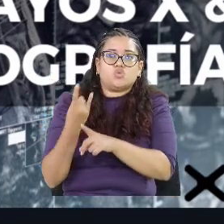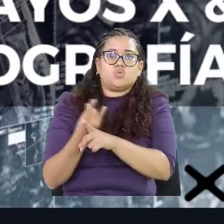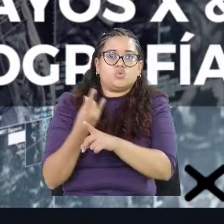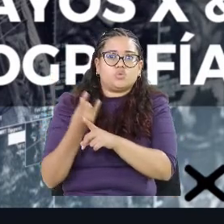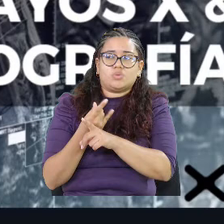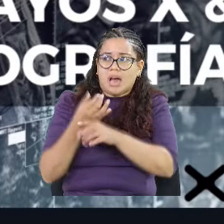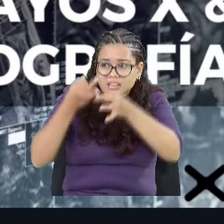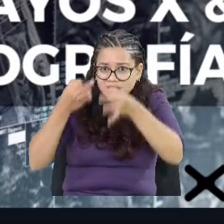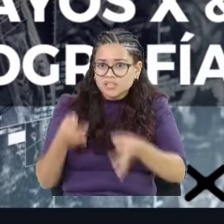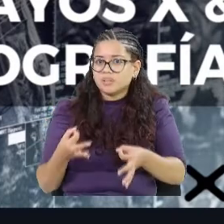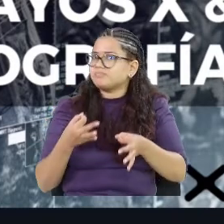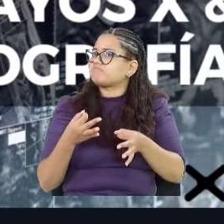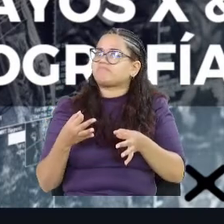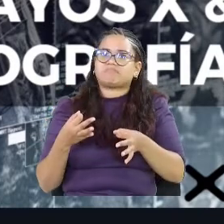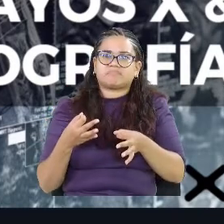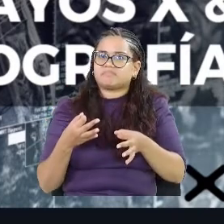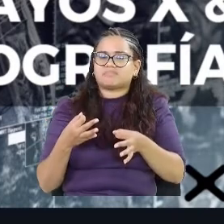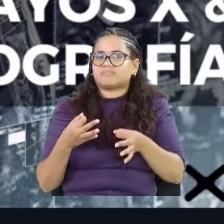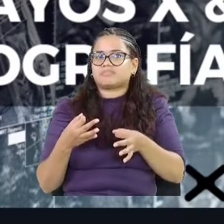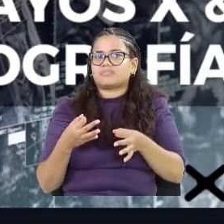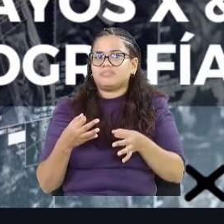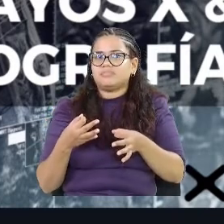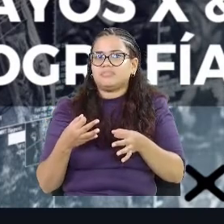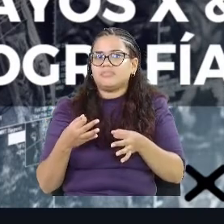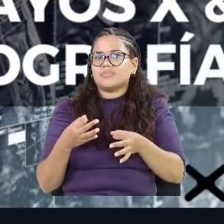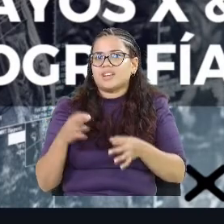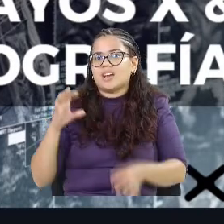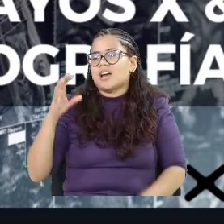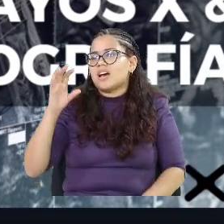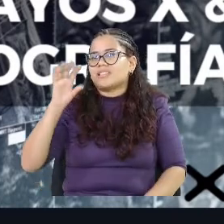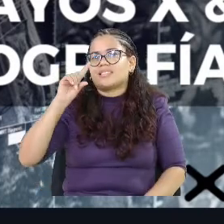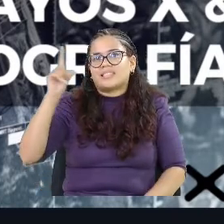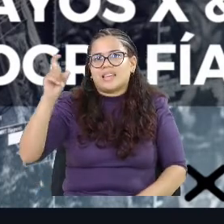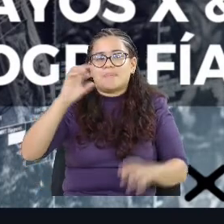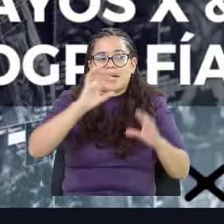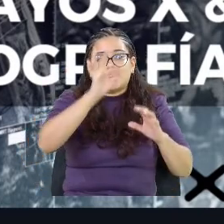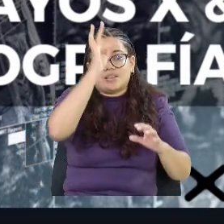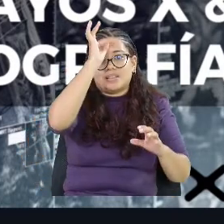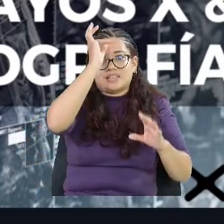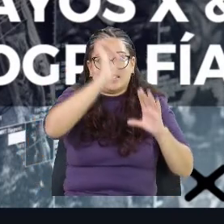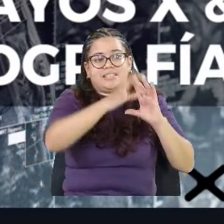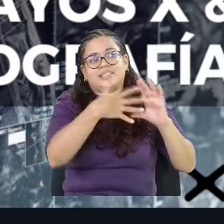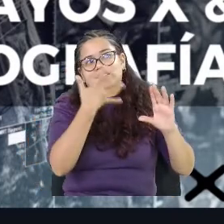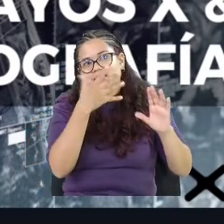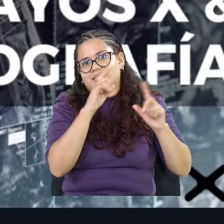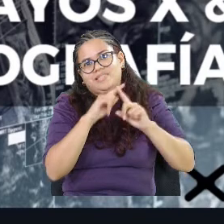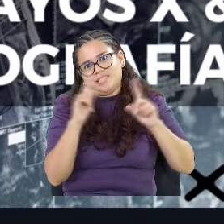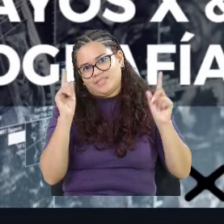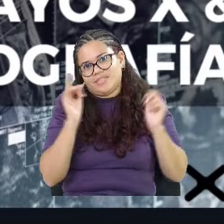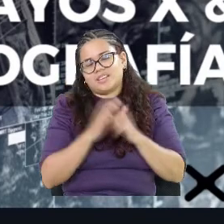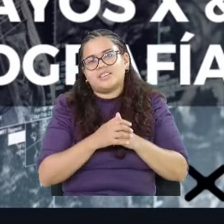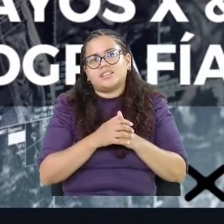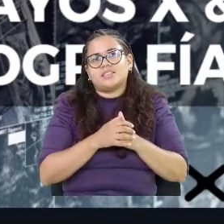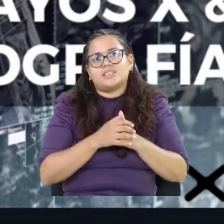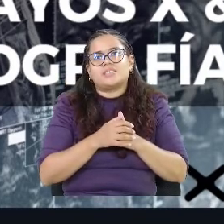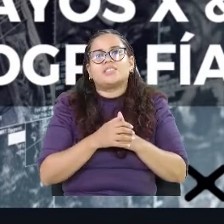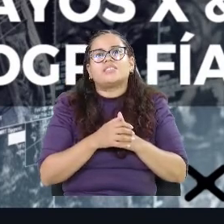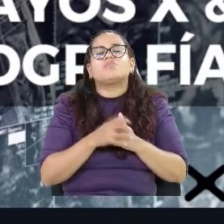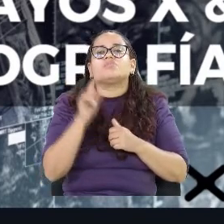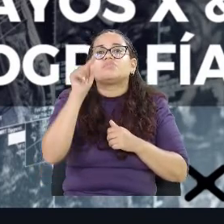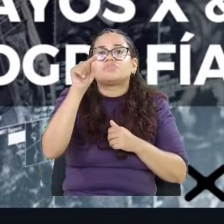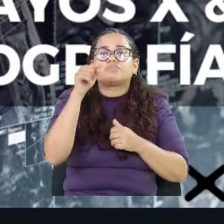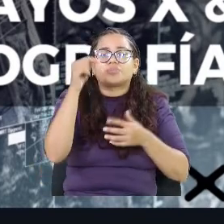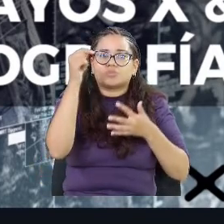manera que la ortopedia digital se plantea hacer. Entonces, esto también